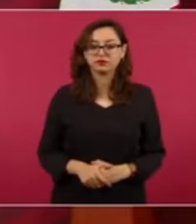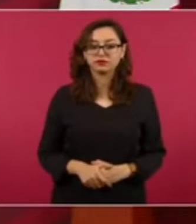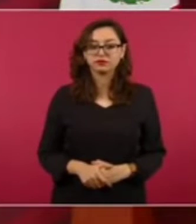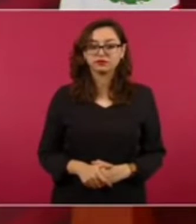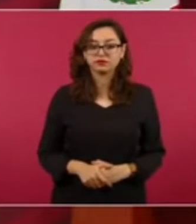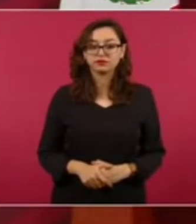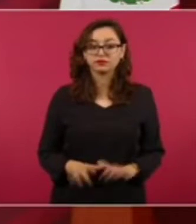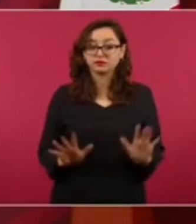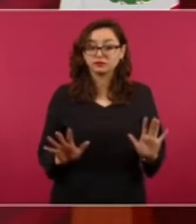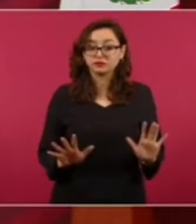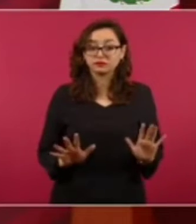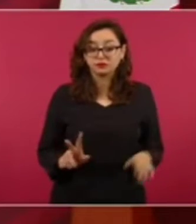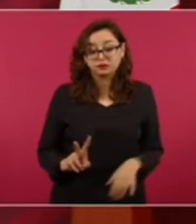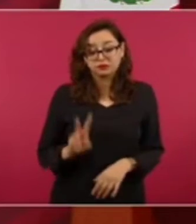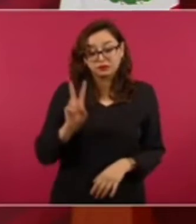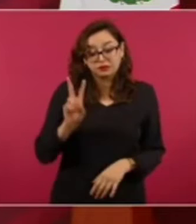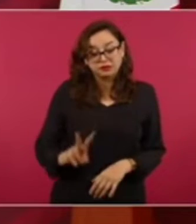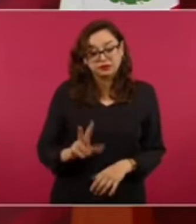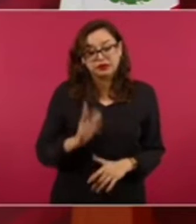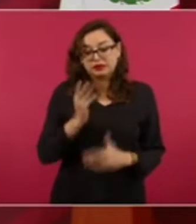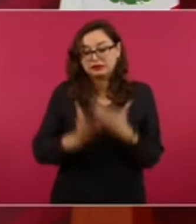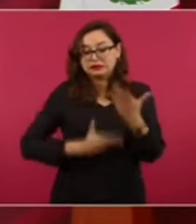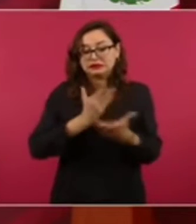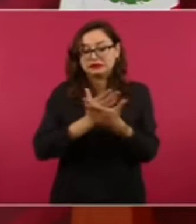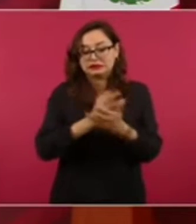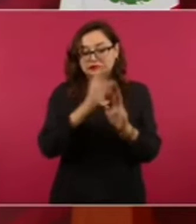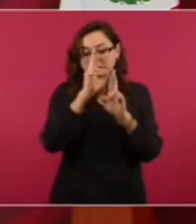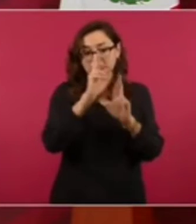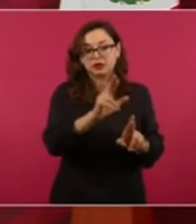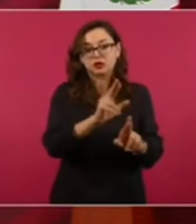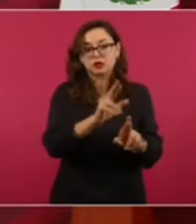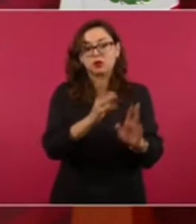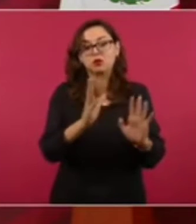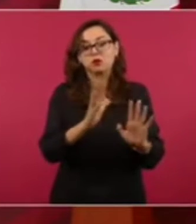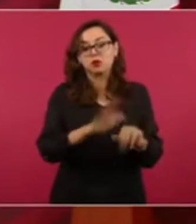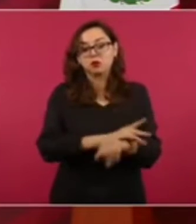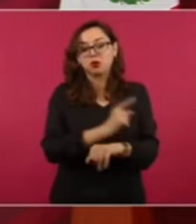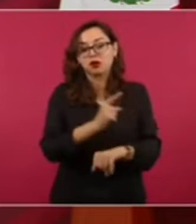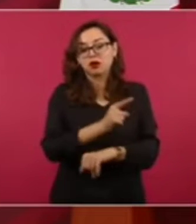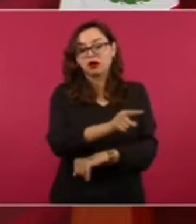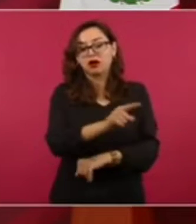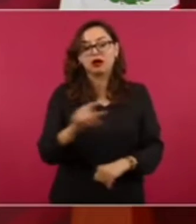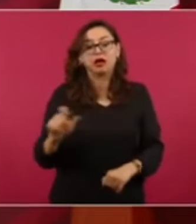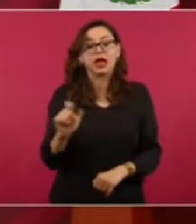al cargo que se tuvo, haya sido como haya sido,